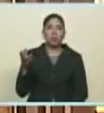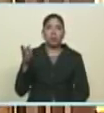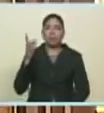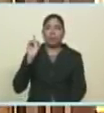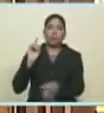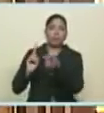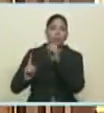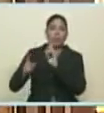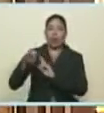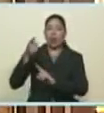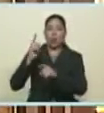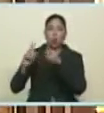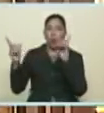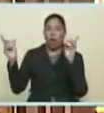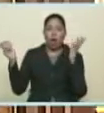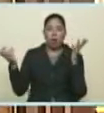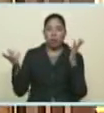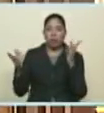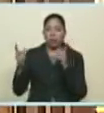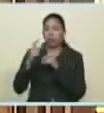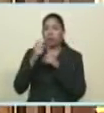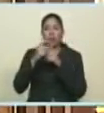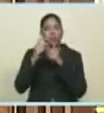y el envalentonamiento